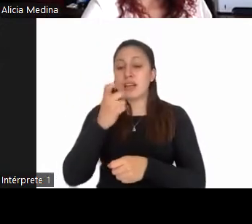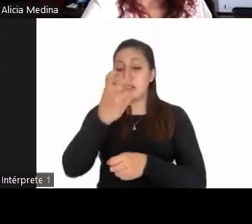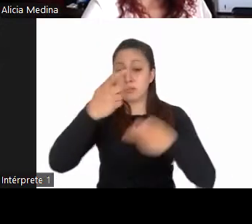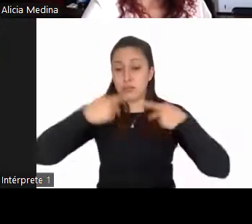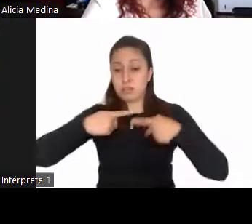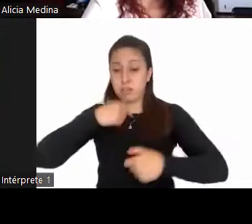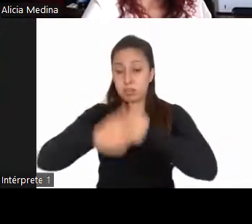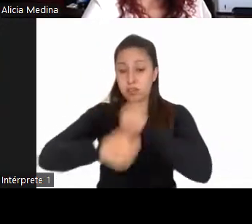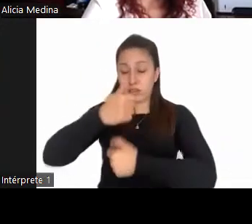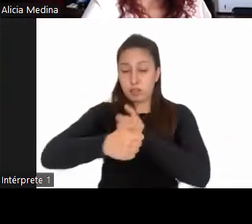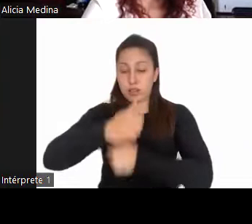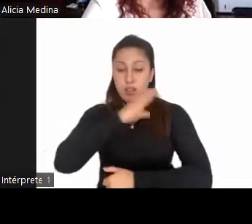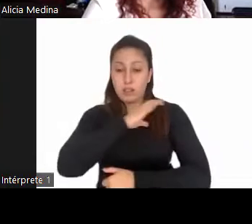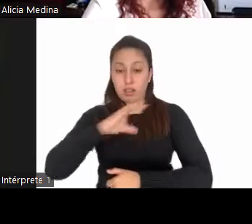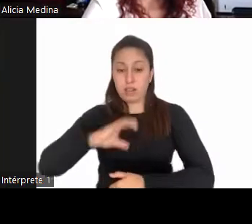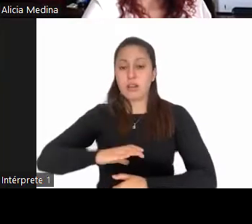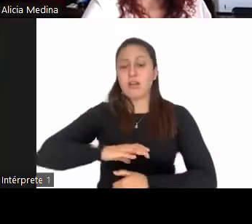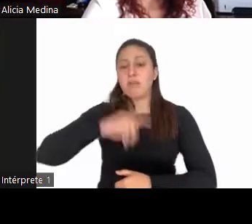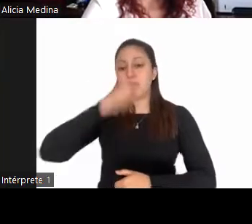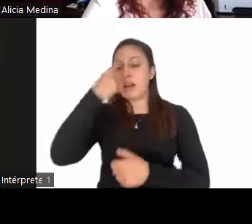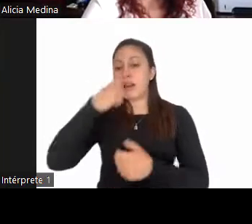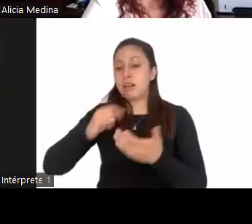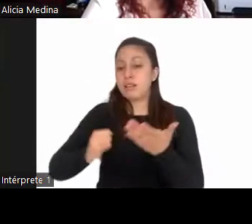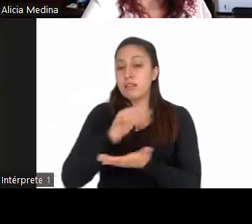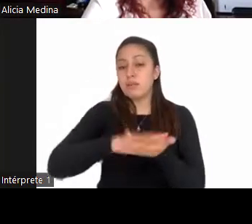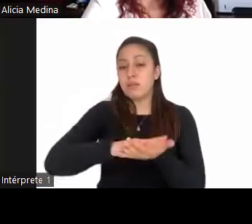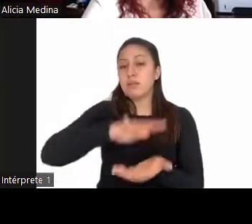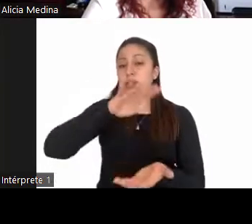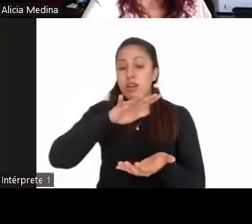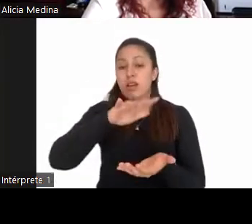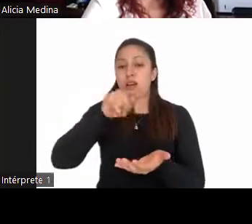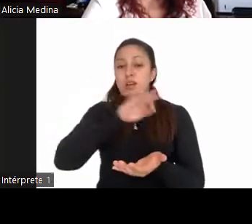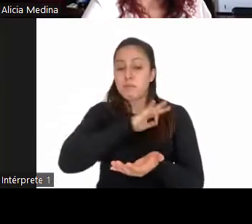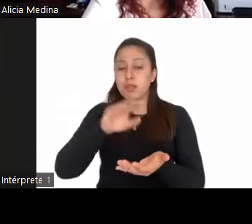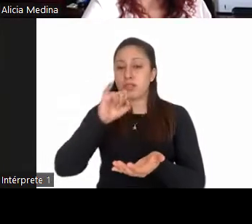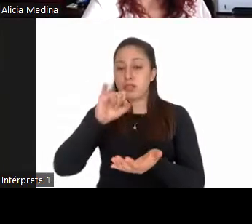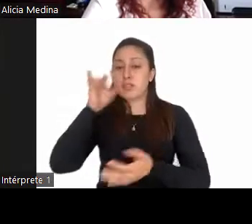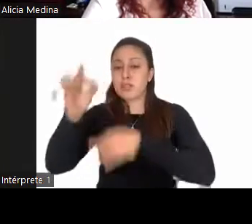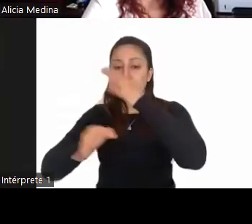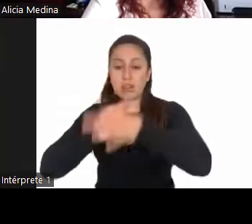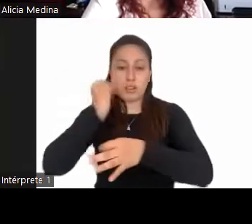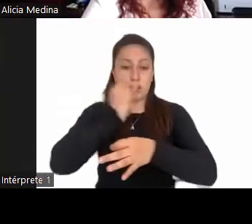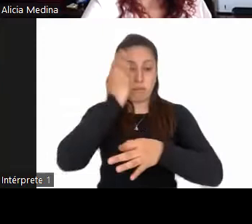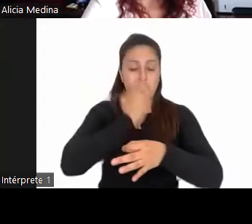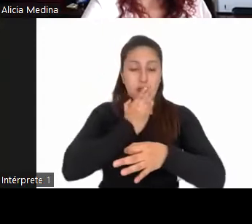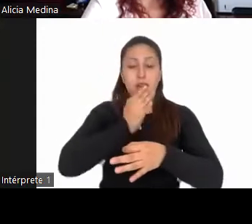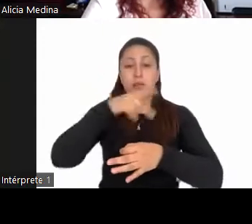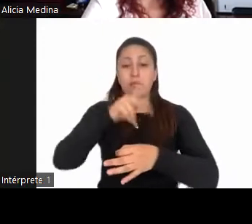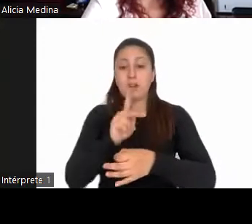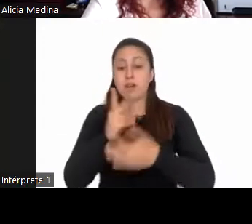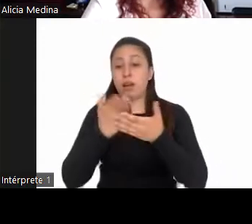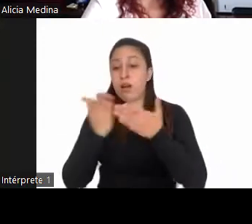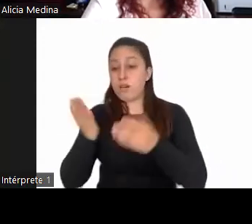por la vía del principio de mayoría relativa sí tengan la posibilidad de publicitarse Pero al estar como se encuentra hoy la